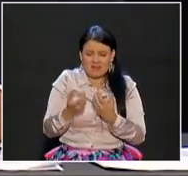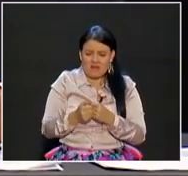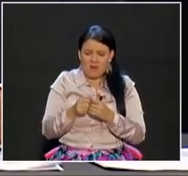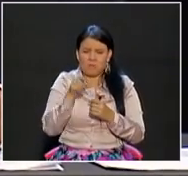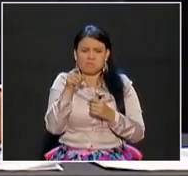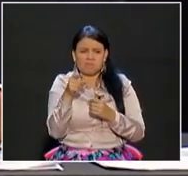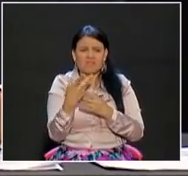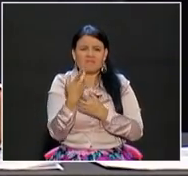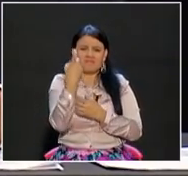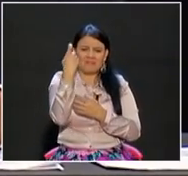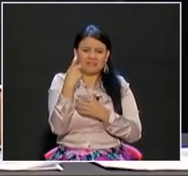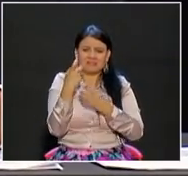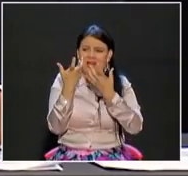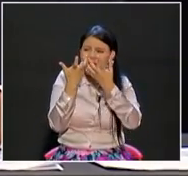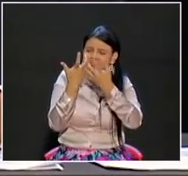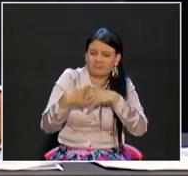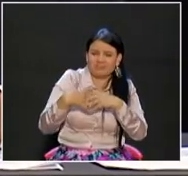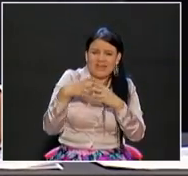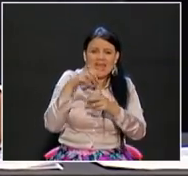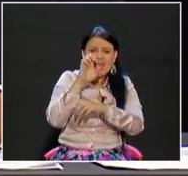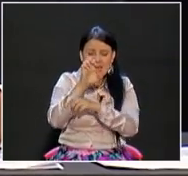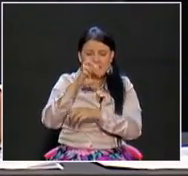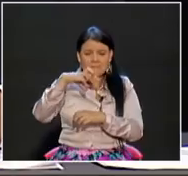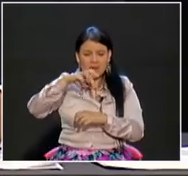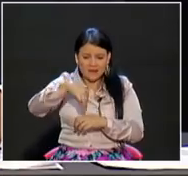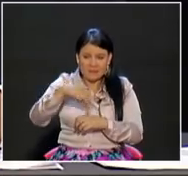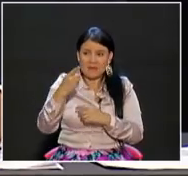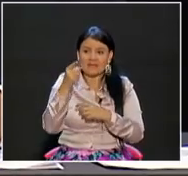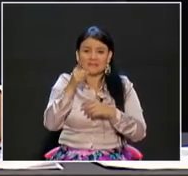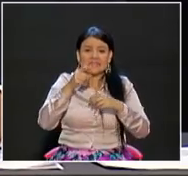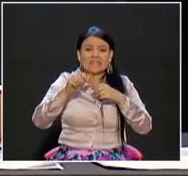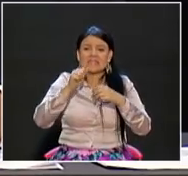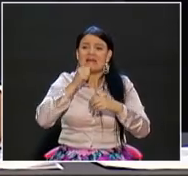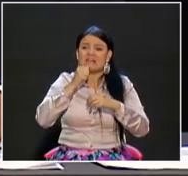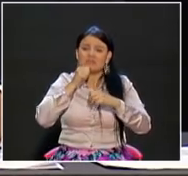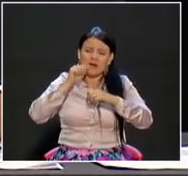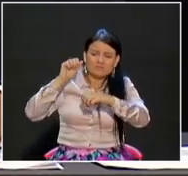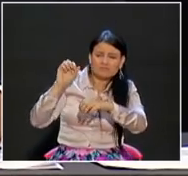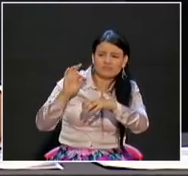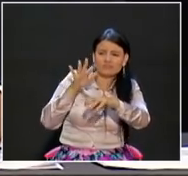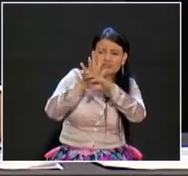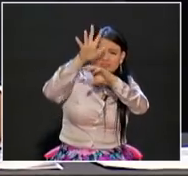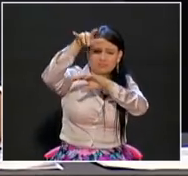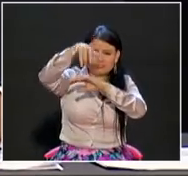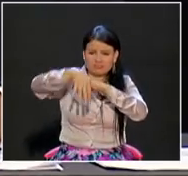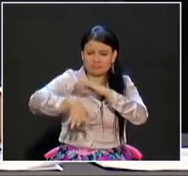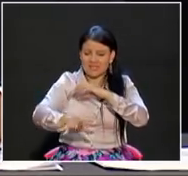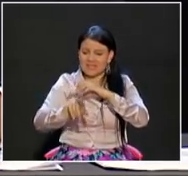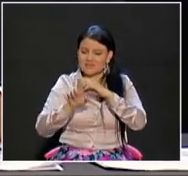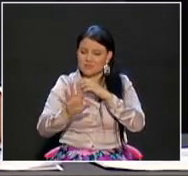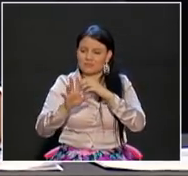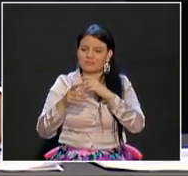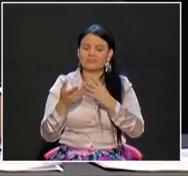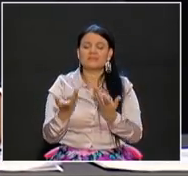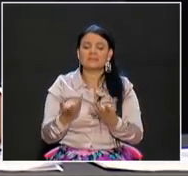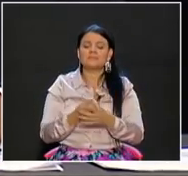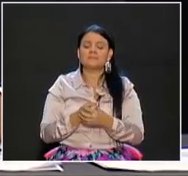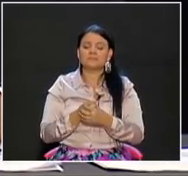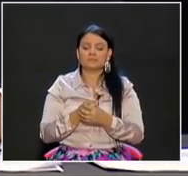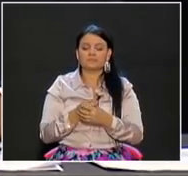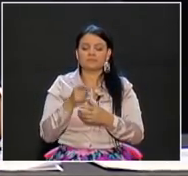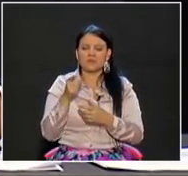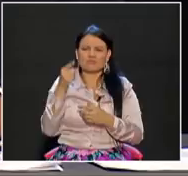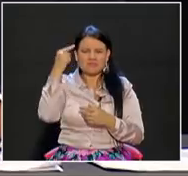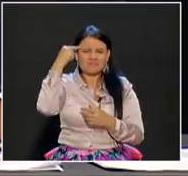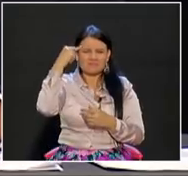constructivos del ritual el año pasado dijo que la cuenta llegaría a 4 millones a favor de la gobernación mayor accionista del megaproyecto